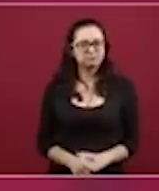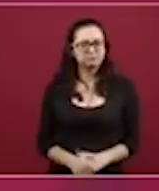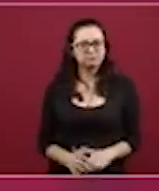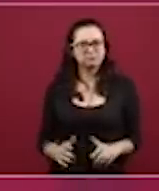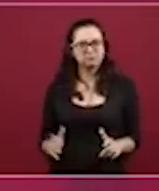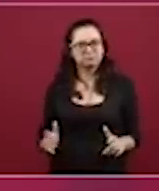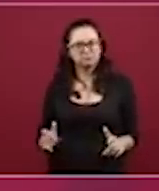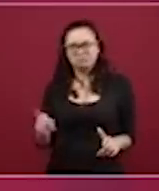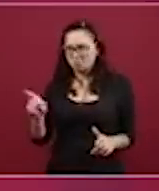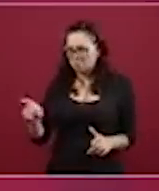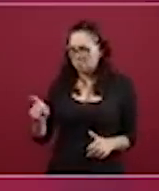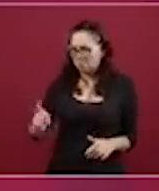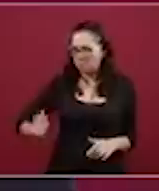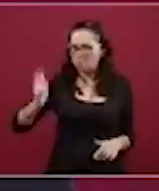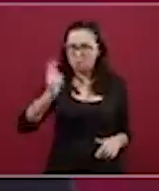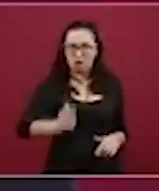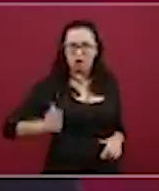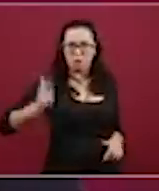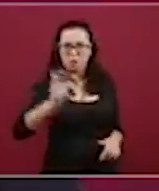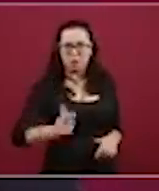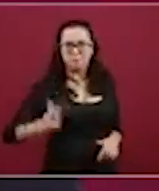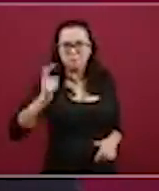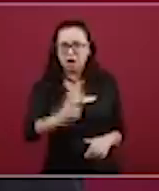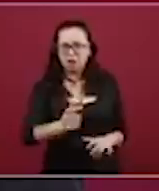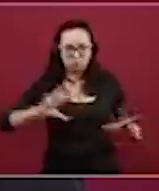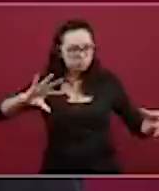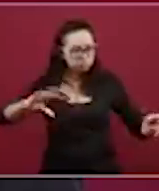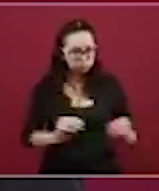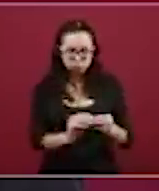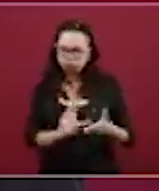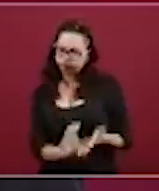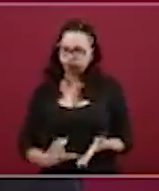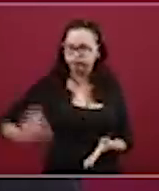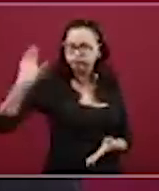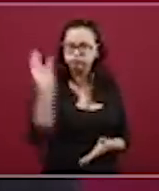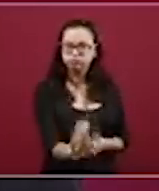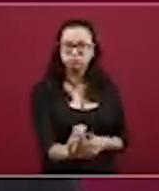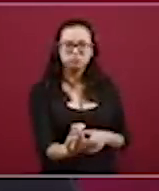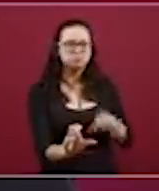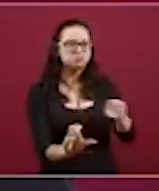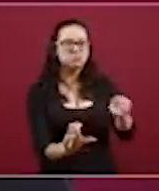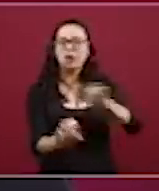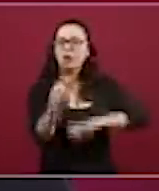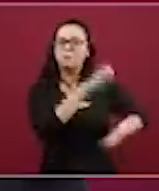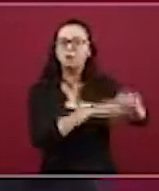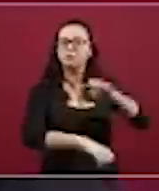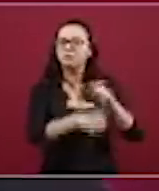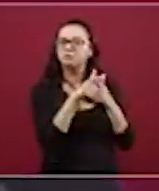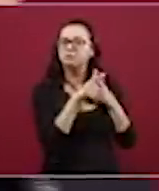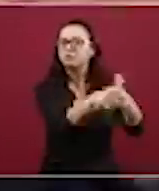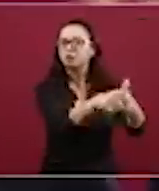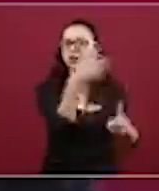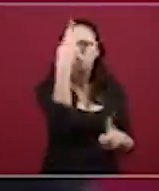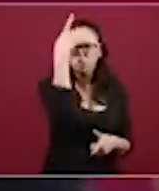Siguen siendo propiedad de la empresa que los construyó.